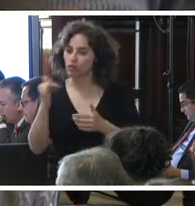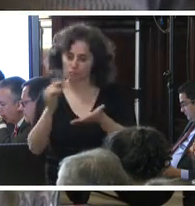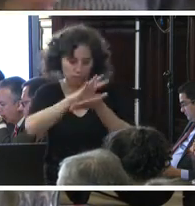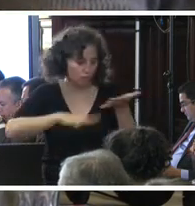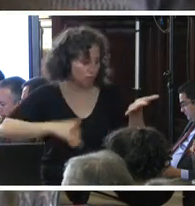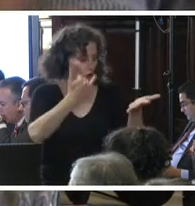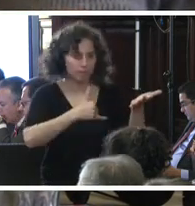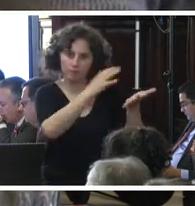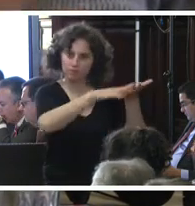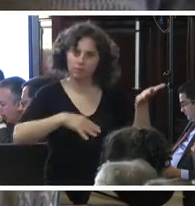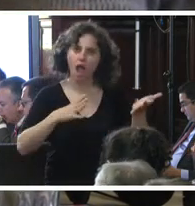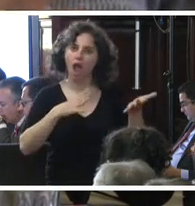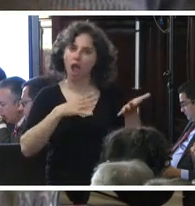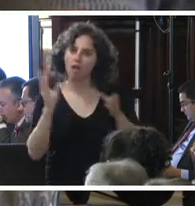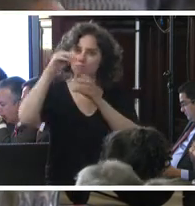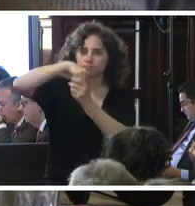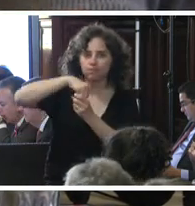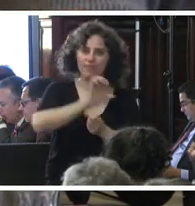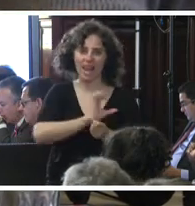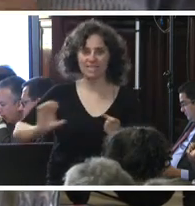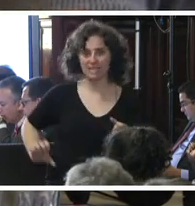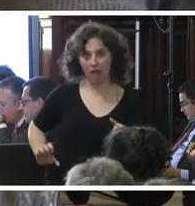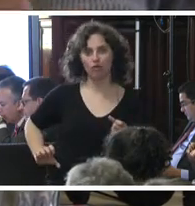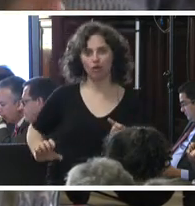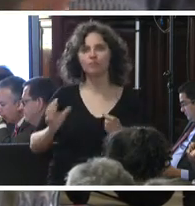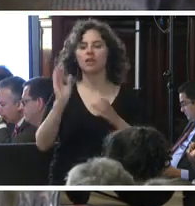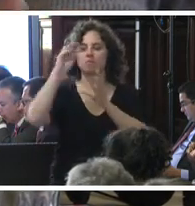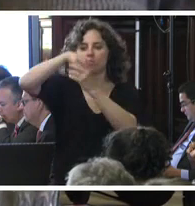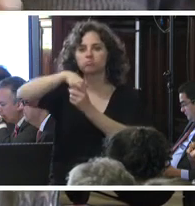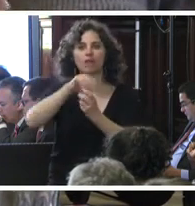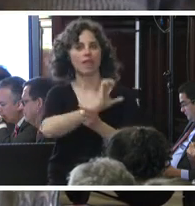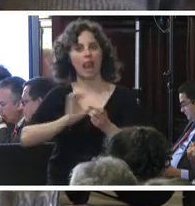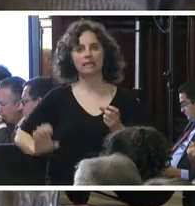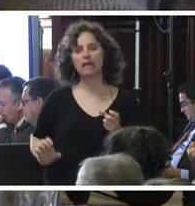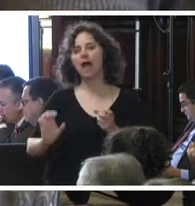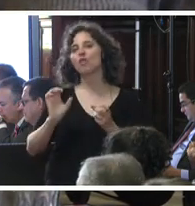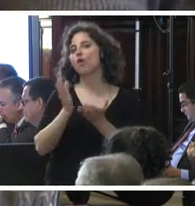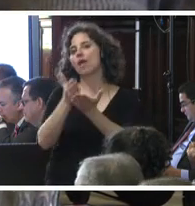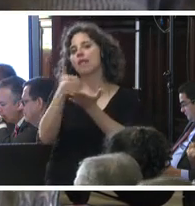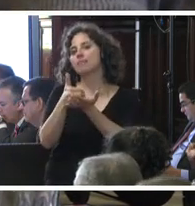informe hay involucramiento del Estado, involucramiento en